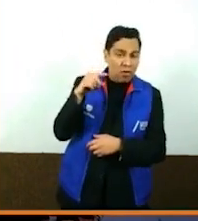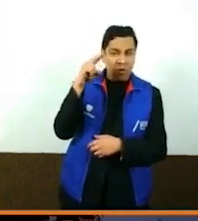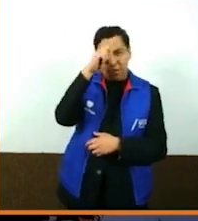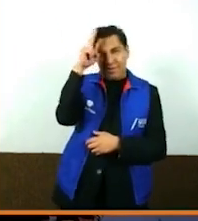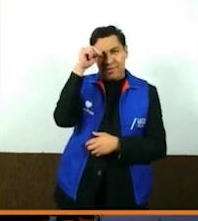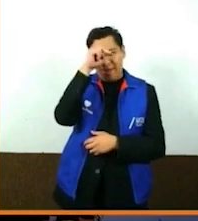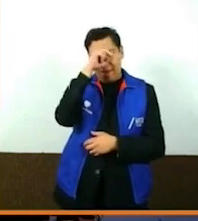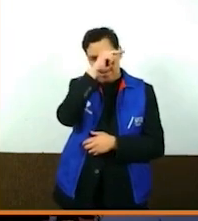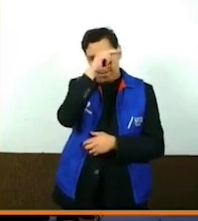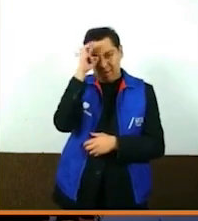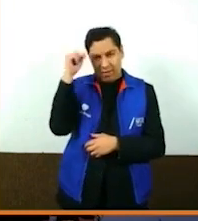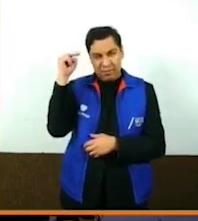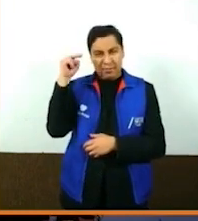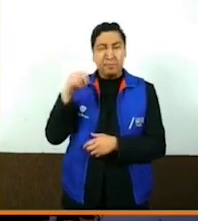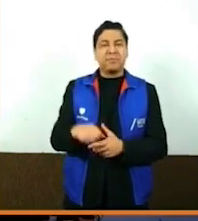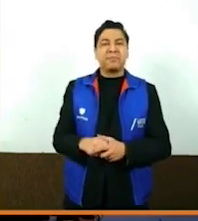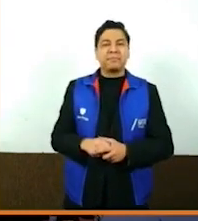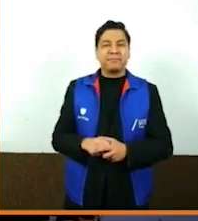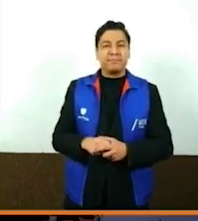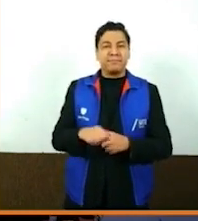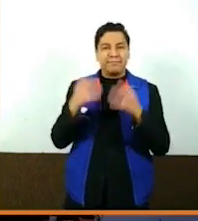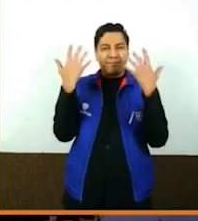Nayarit.